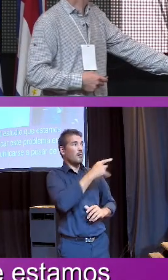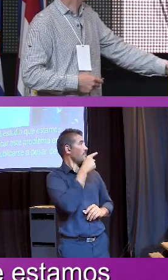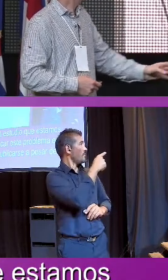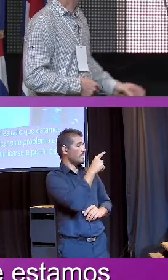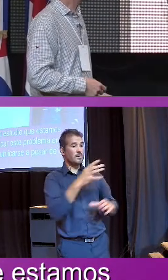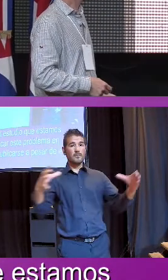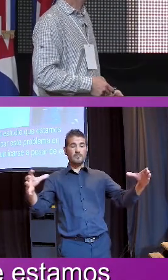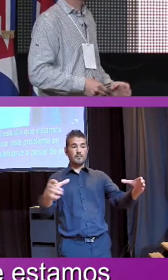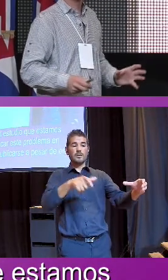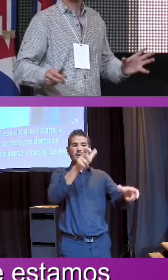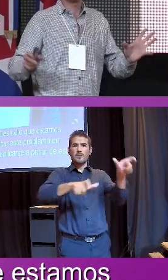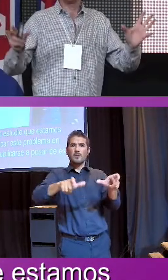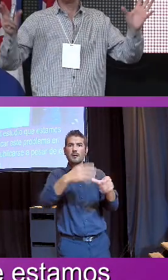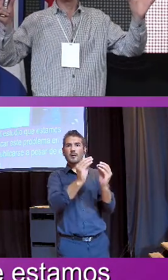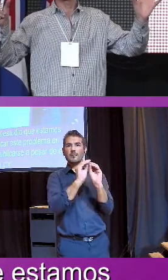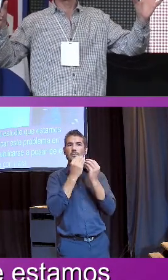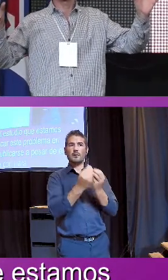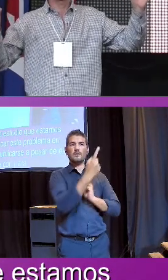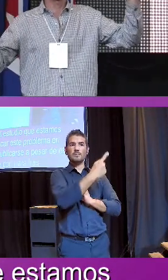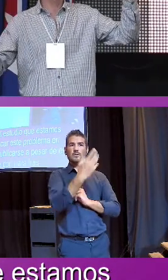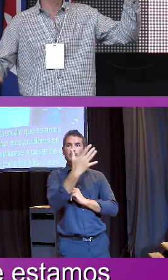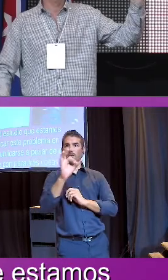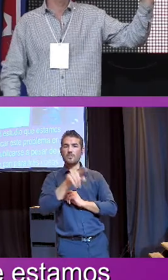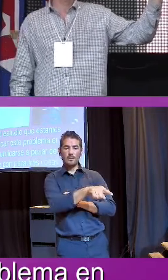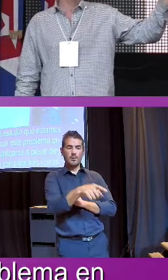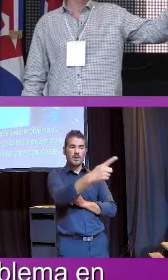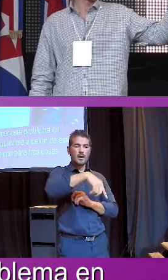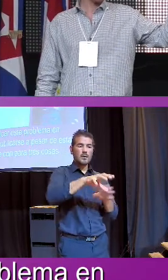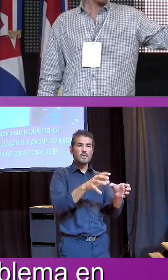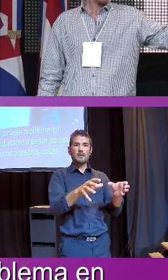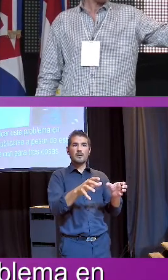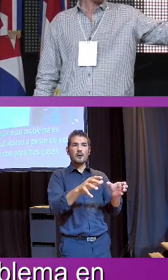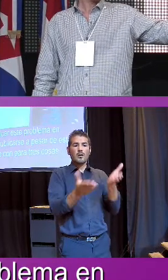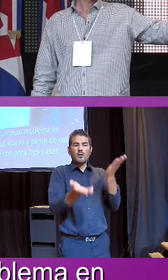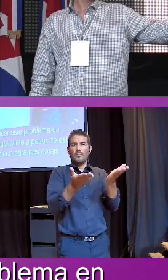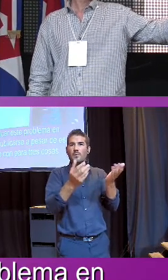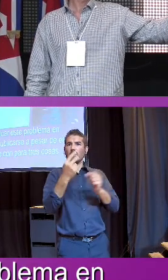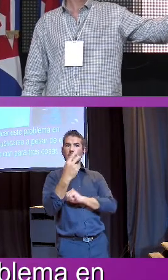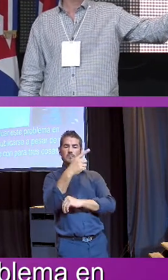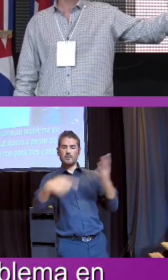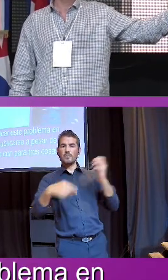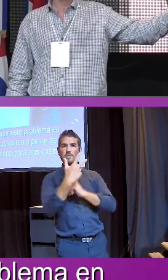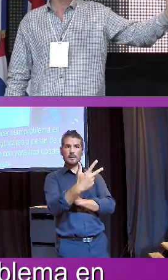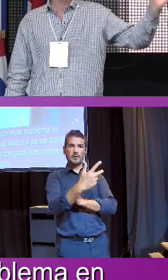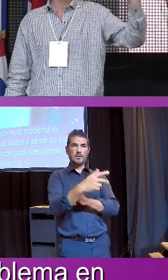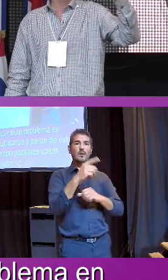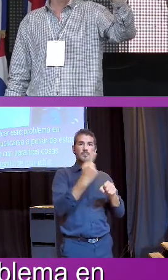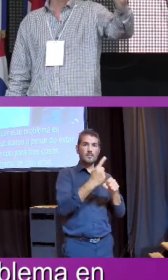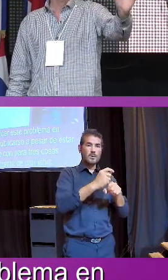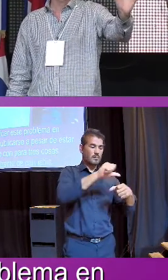150 participantes y compara 3 cosas. ¿Cómo responden los chicos con el extracto de